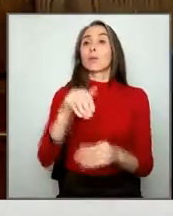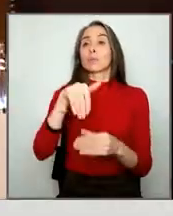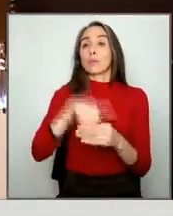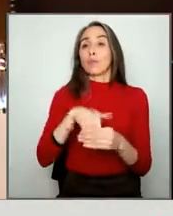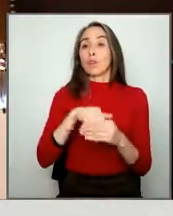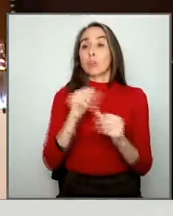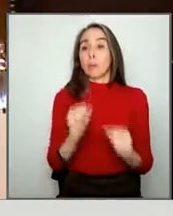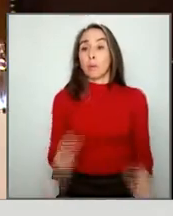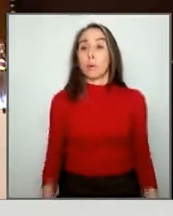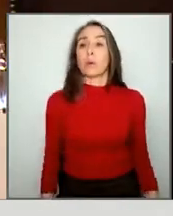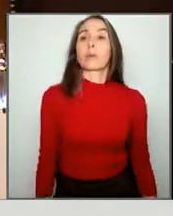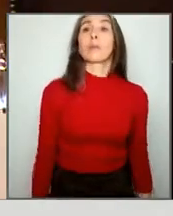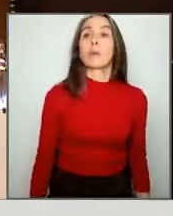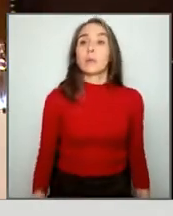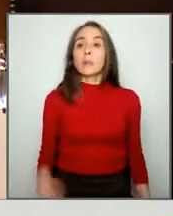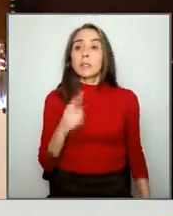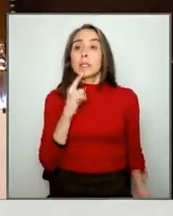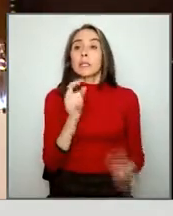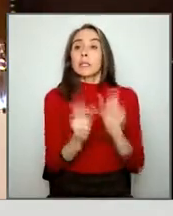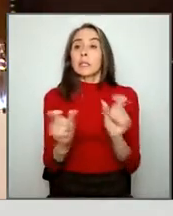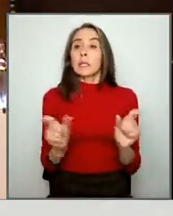a la sala